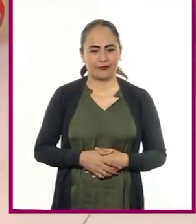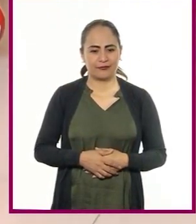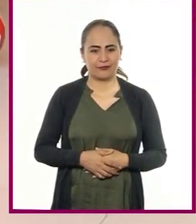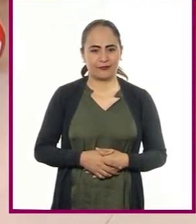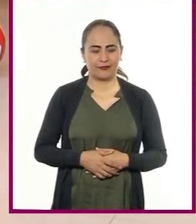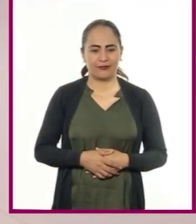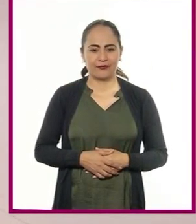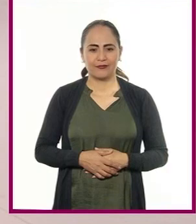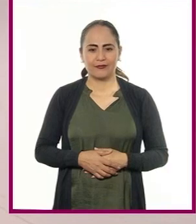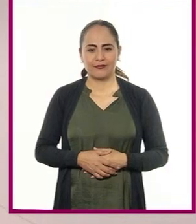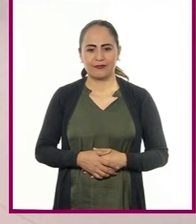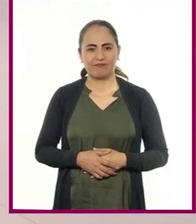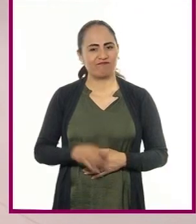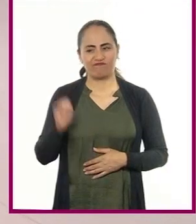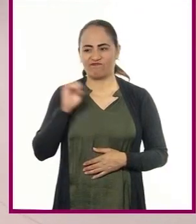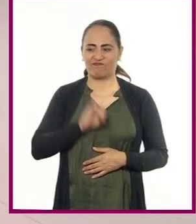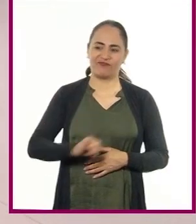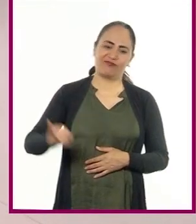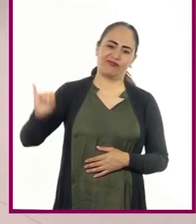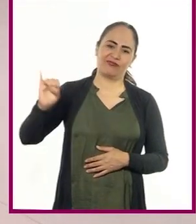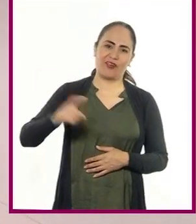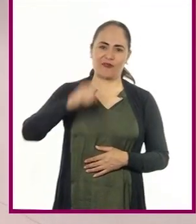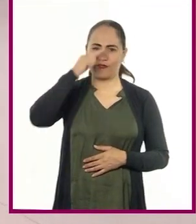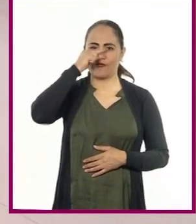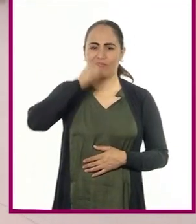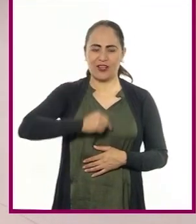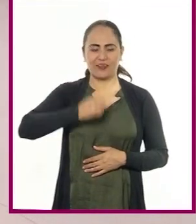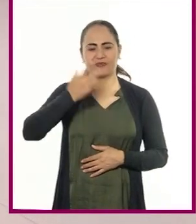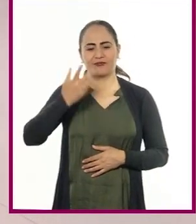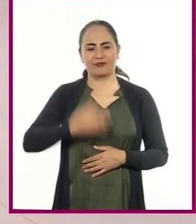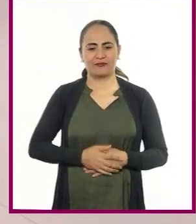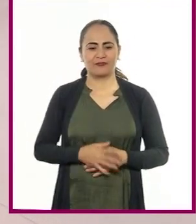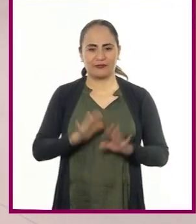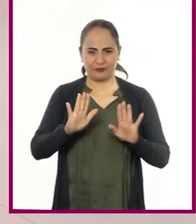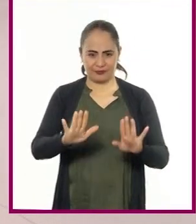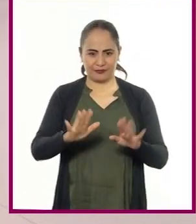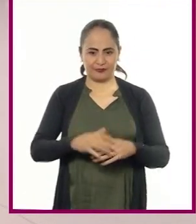Ah, lejos. Casi. Ahí nos quedamos.